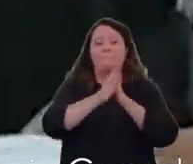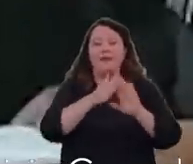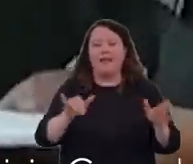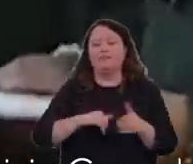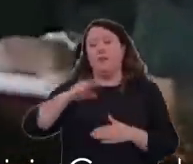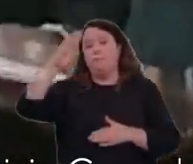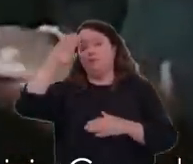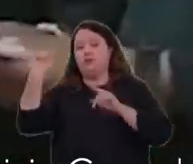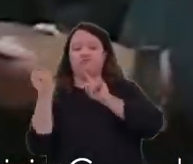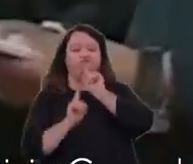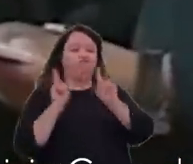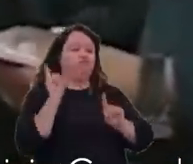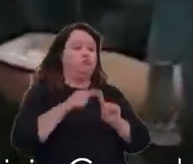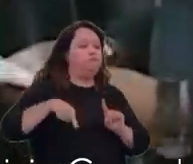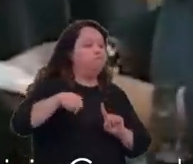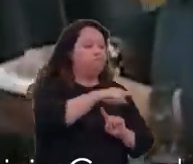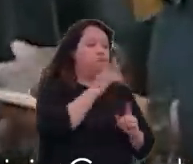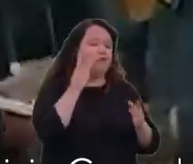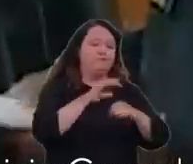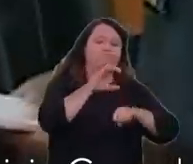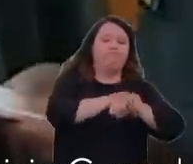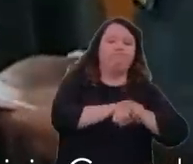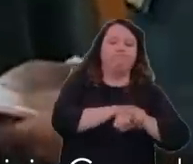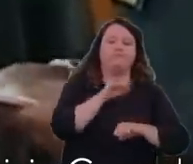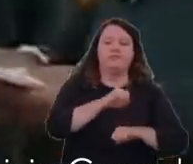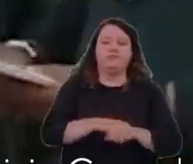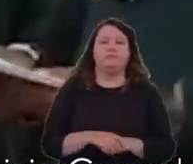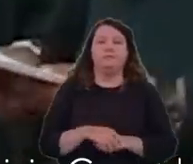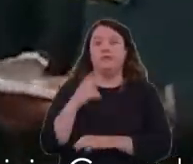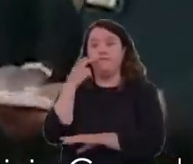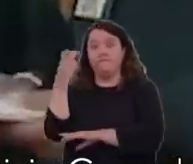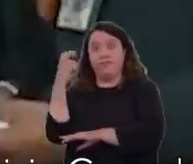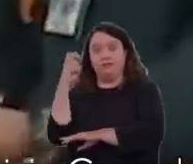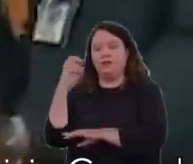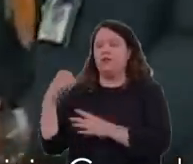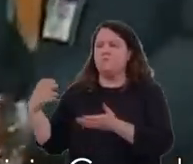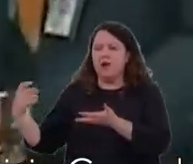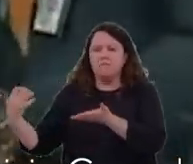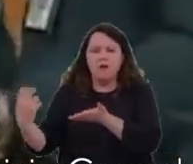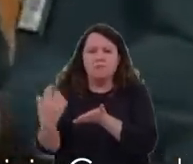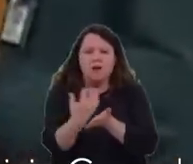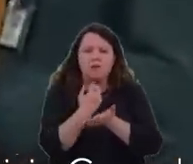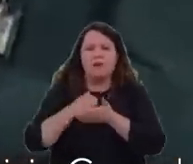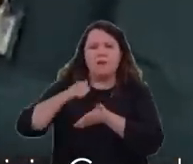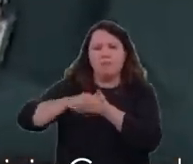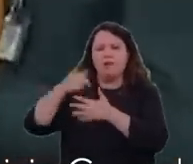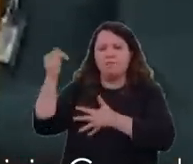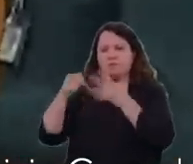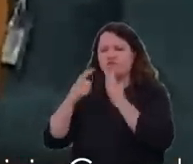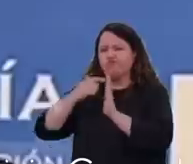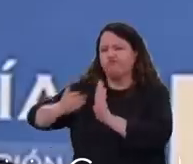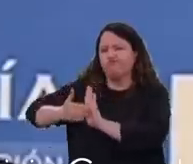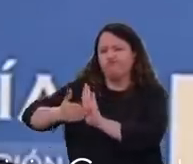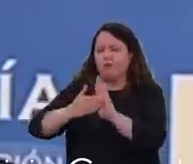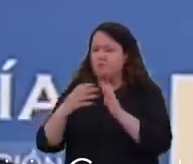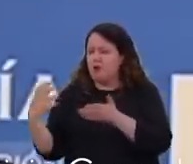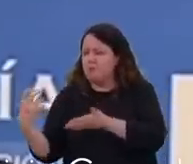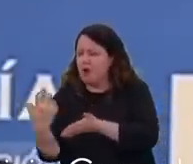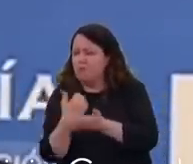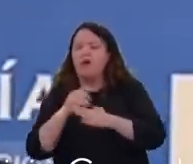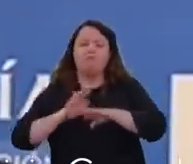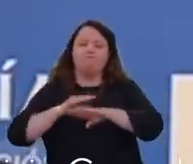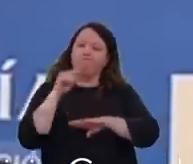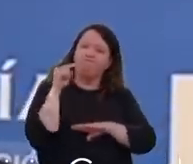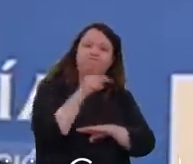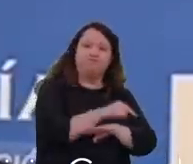Policía Nacional para hacer efectiva la captura. La fiscalía, después de recolectar el suficiente material probatorio, imputó a la mujer de